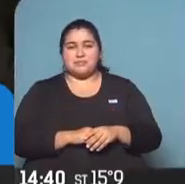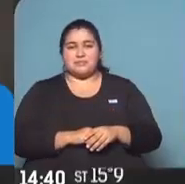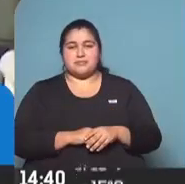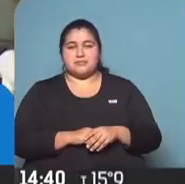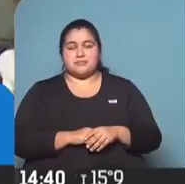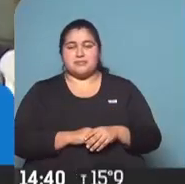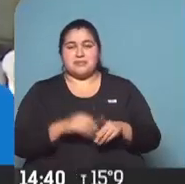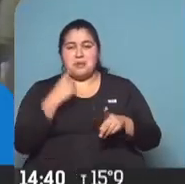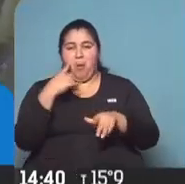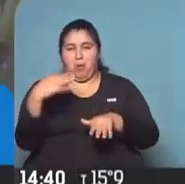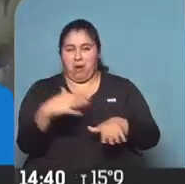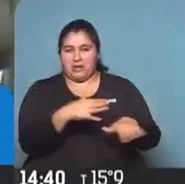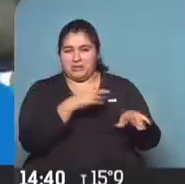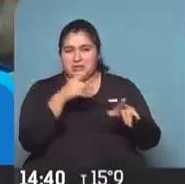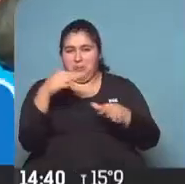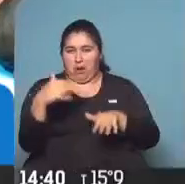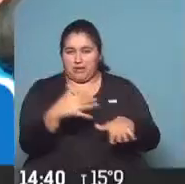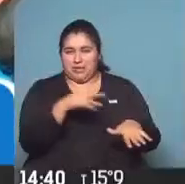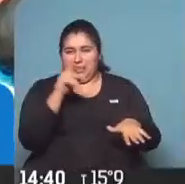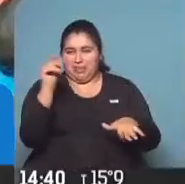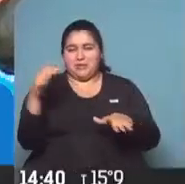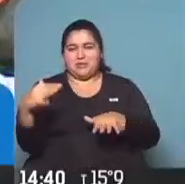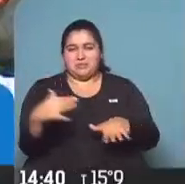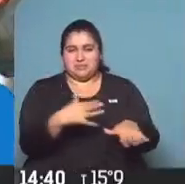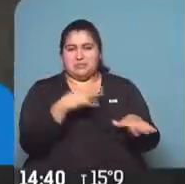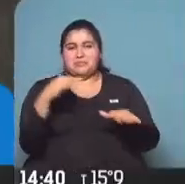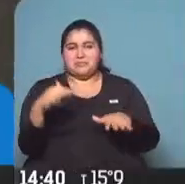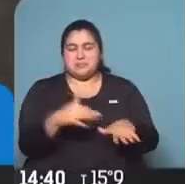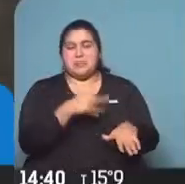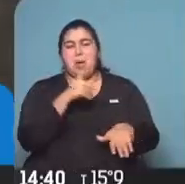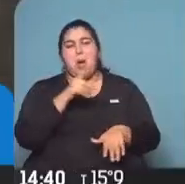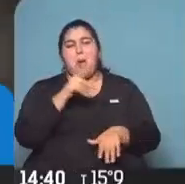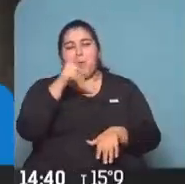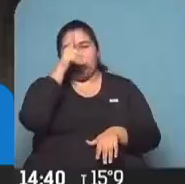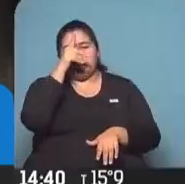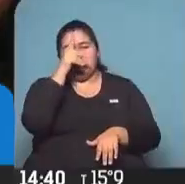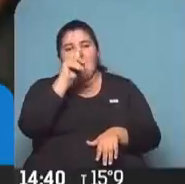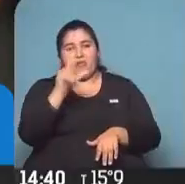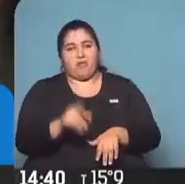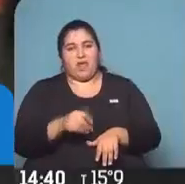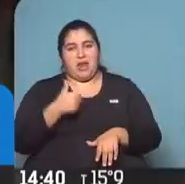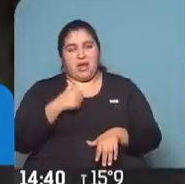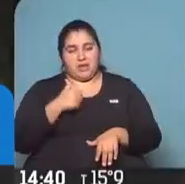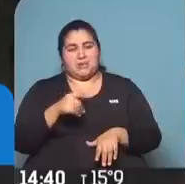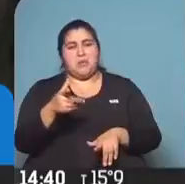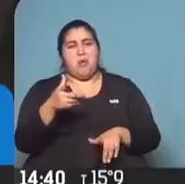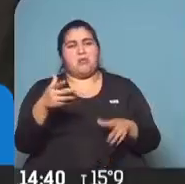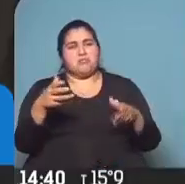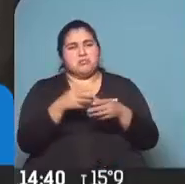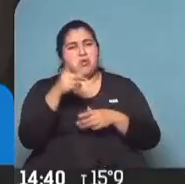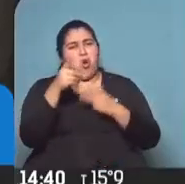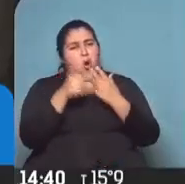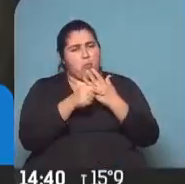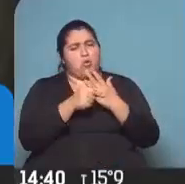es acercar más móviles los representantes de la policía federal argentina quiero ver más nueva el compromiso con la